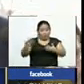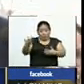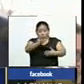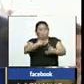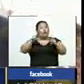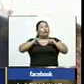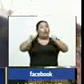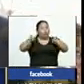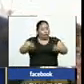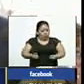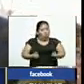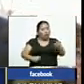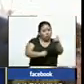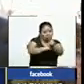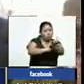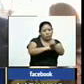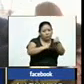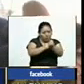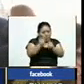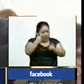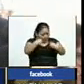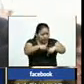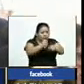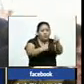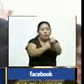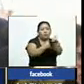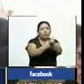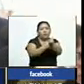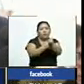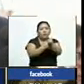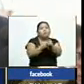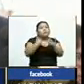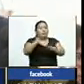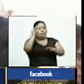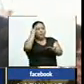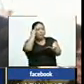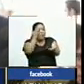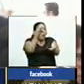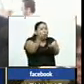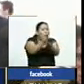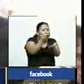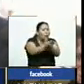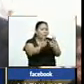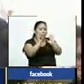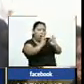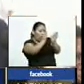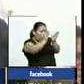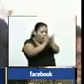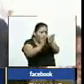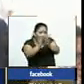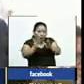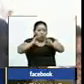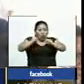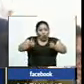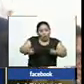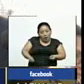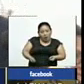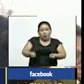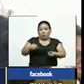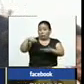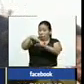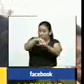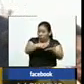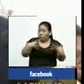las estamos apoyando, las vamos a apoyar. Apostamos por grandes acciones coordinadas entre gobierno, sociedad civil,